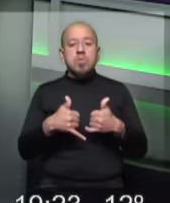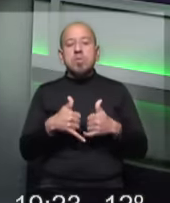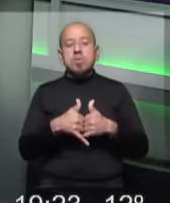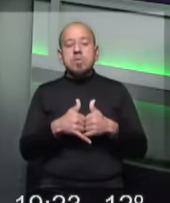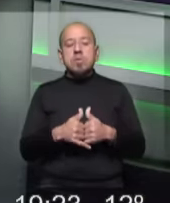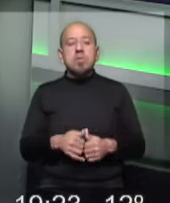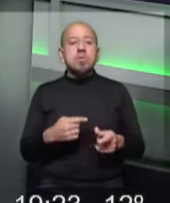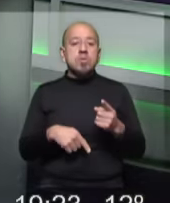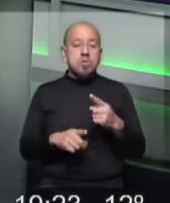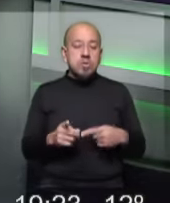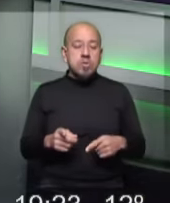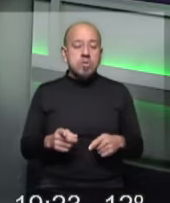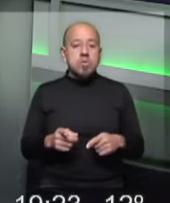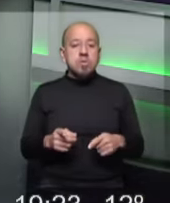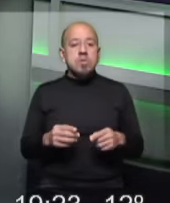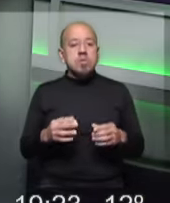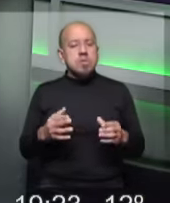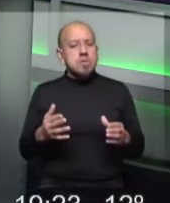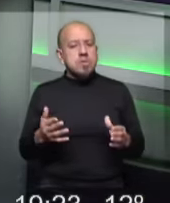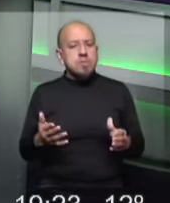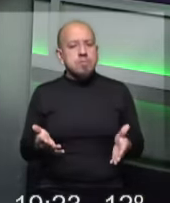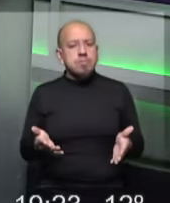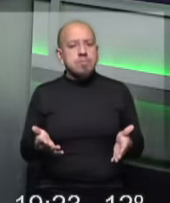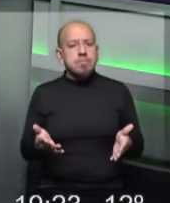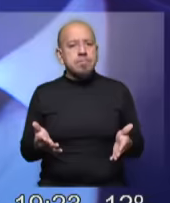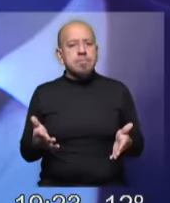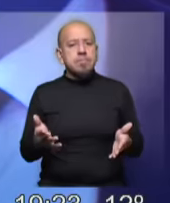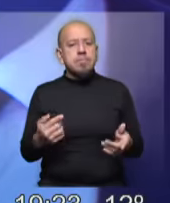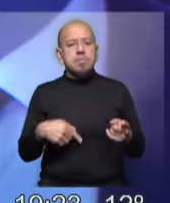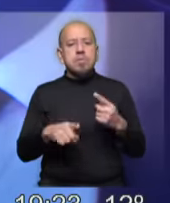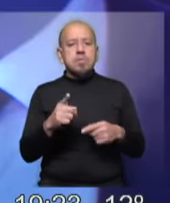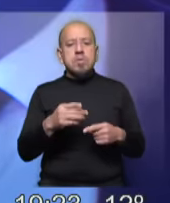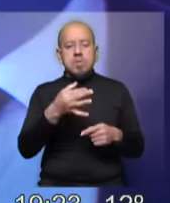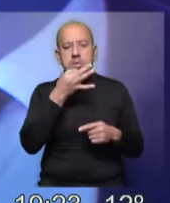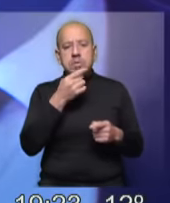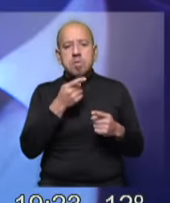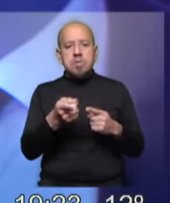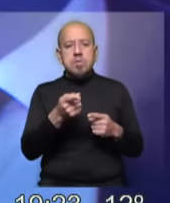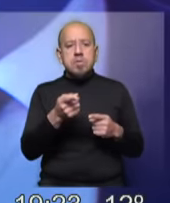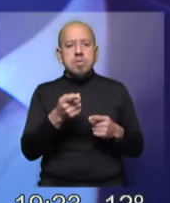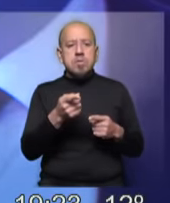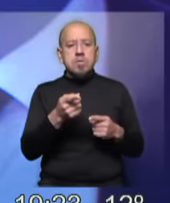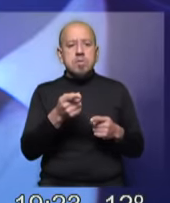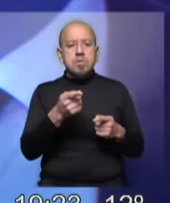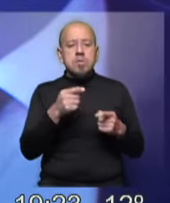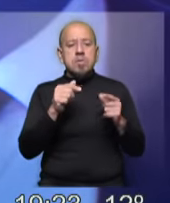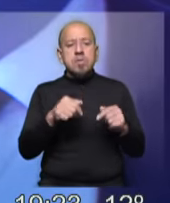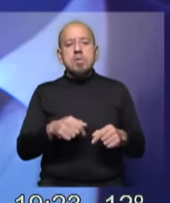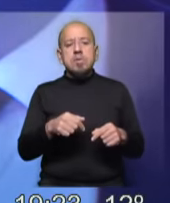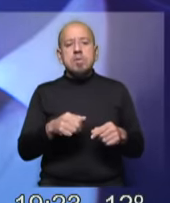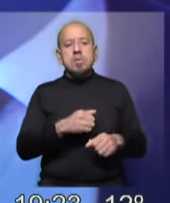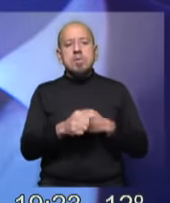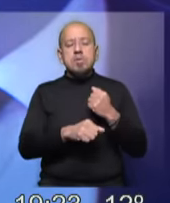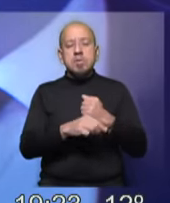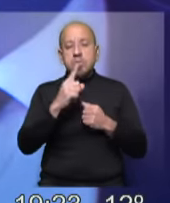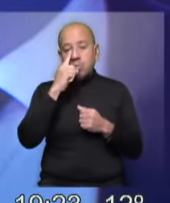que nos demuestra de alguna manera es que H, en su declaración que fue este año, en